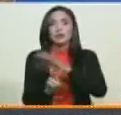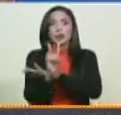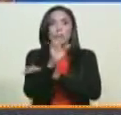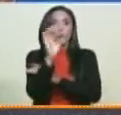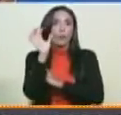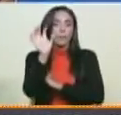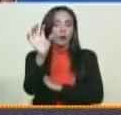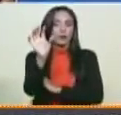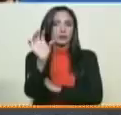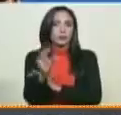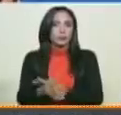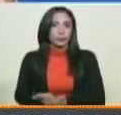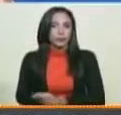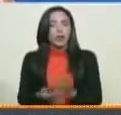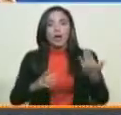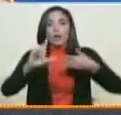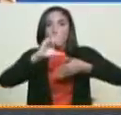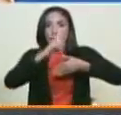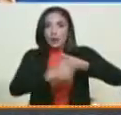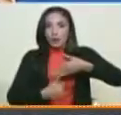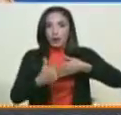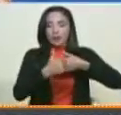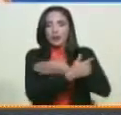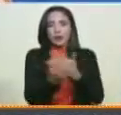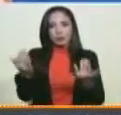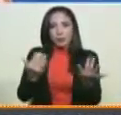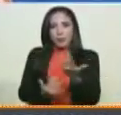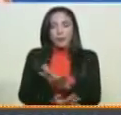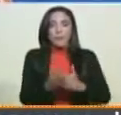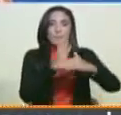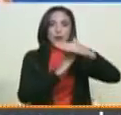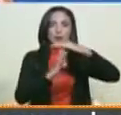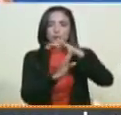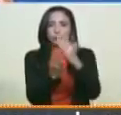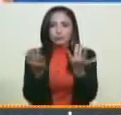país del Suramérica receptor de migración.